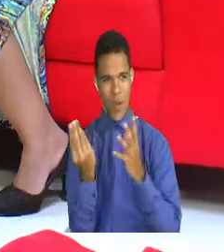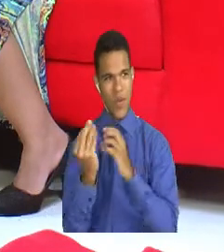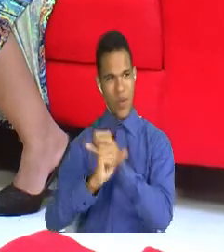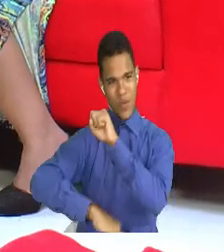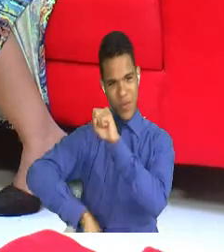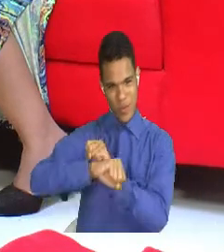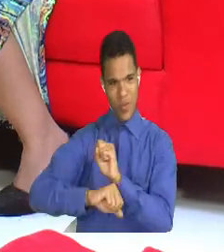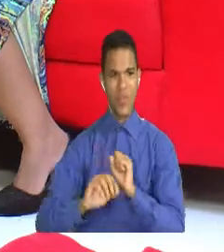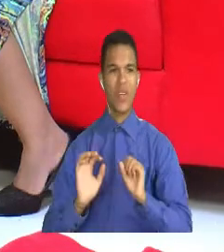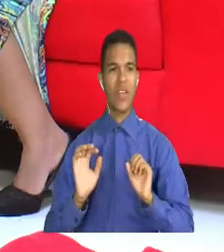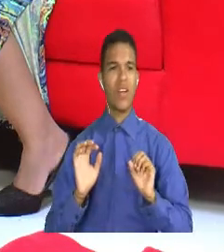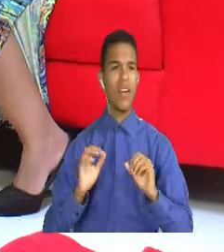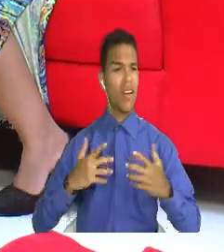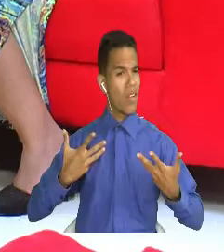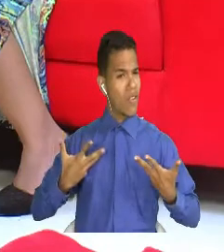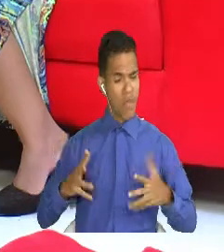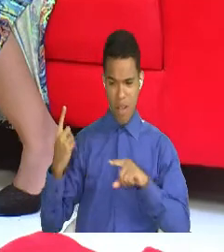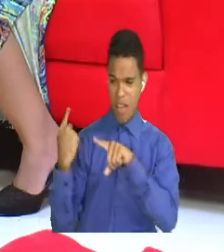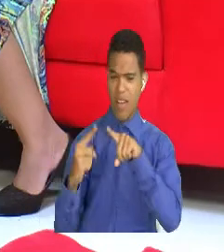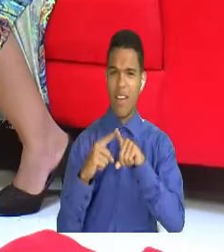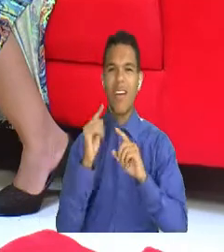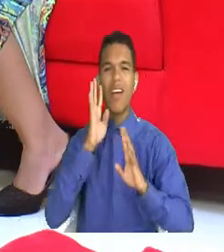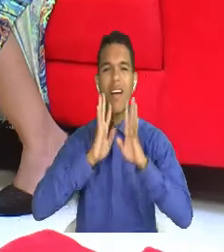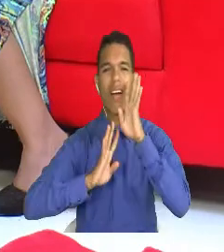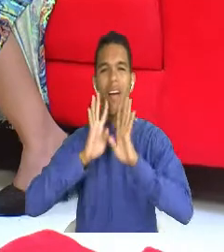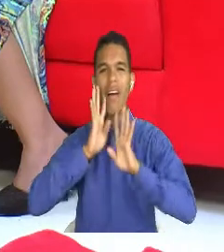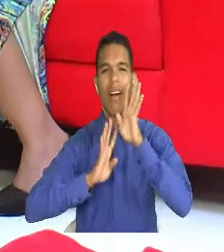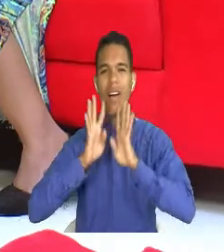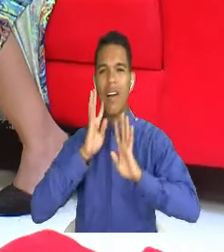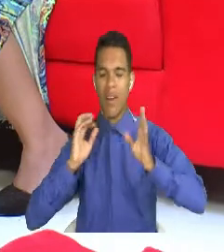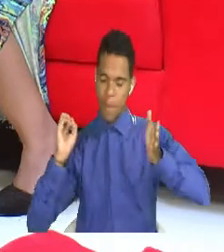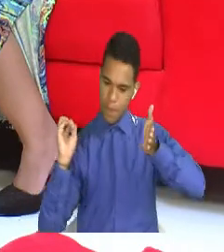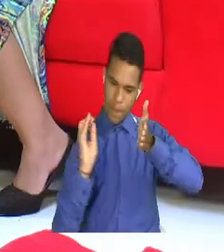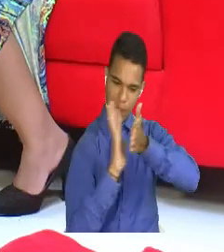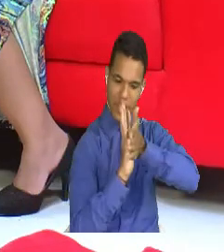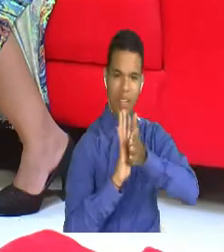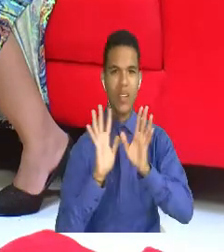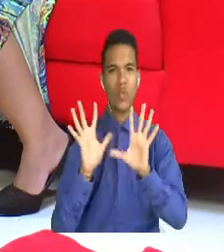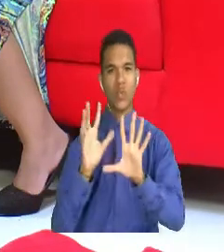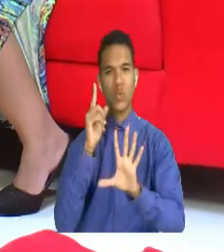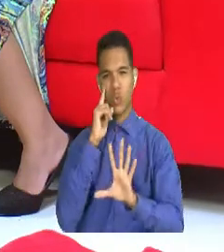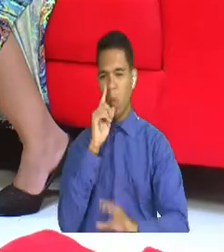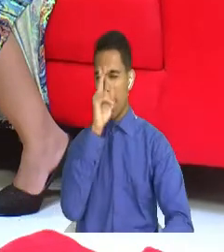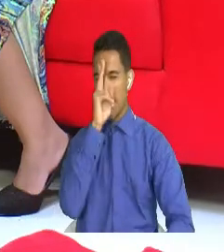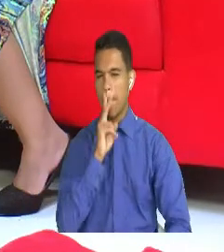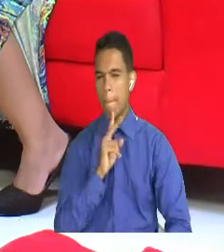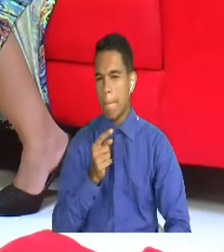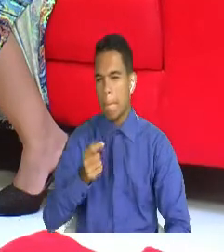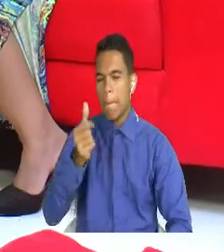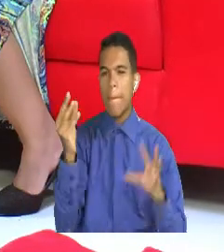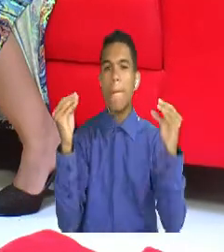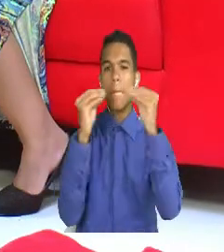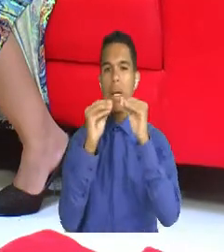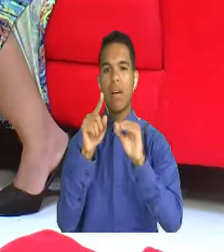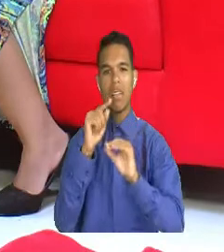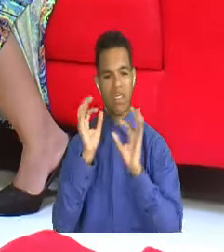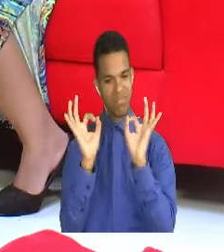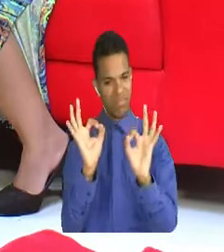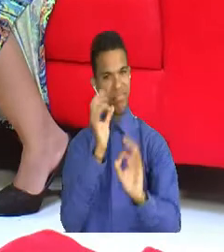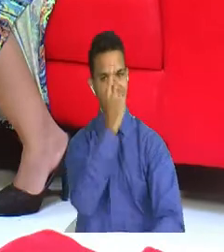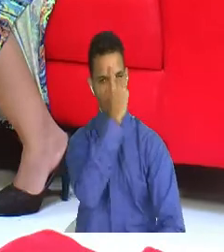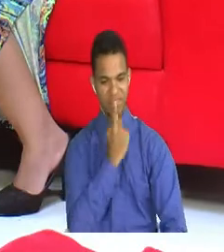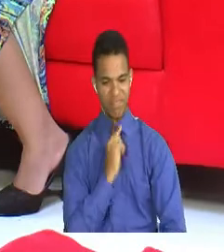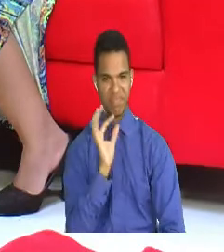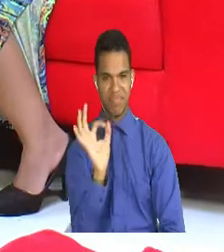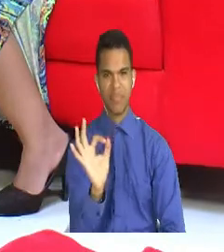puede personalizar él, hacer como en caricatura para que quede como más acorde a lo que él es. Además de este tipo